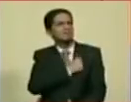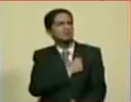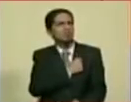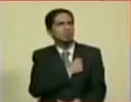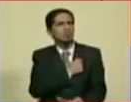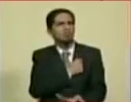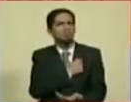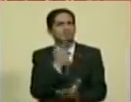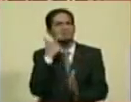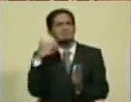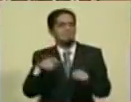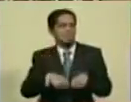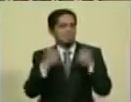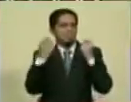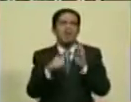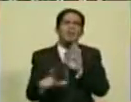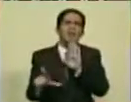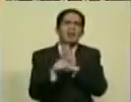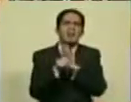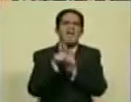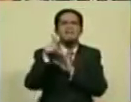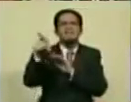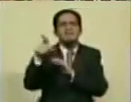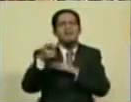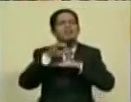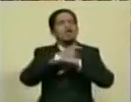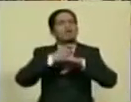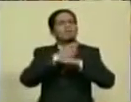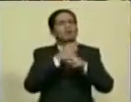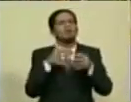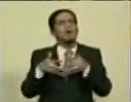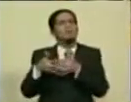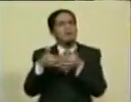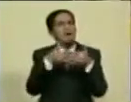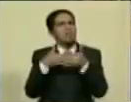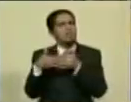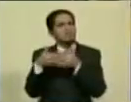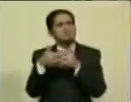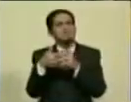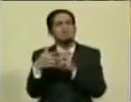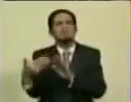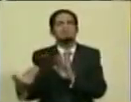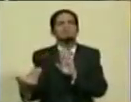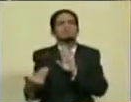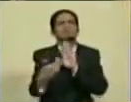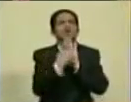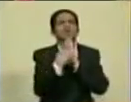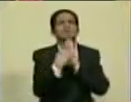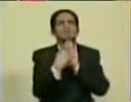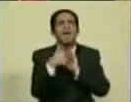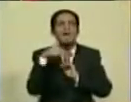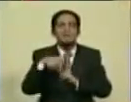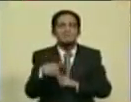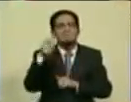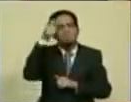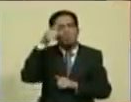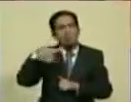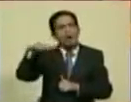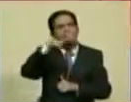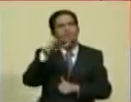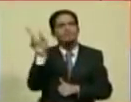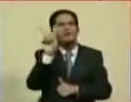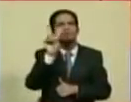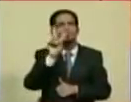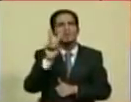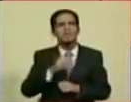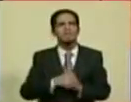ilegal que ha asumido el gobierno de los Estados Unidos contra nuestro pueblo.